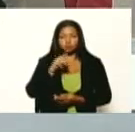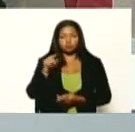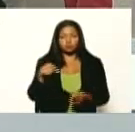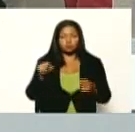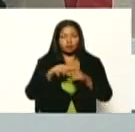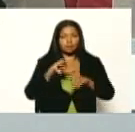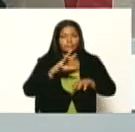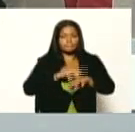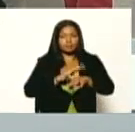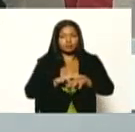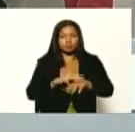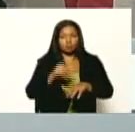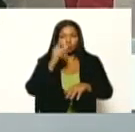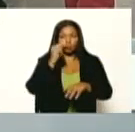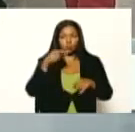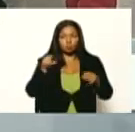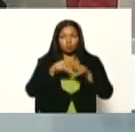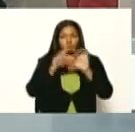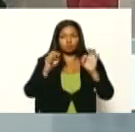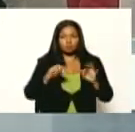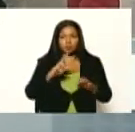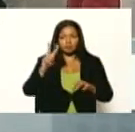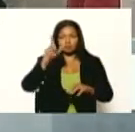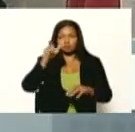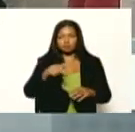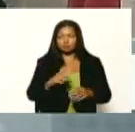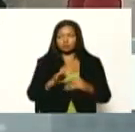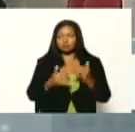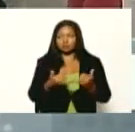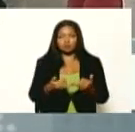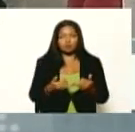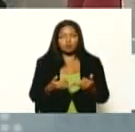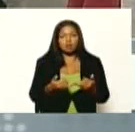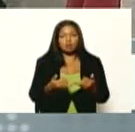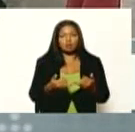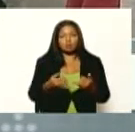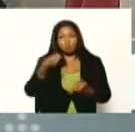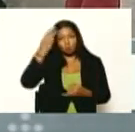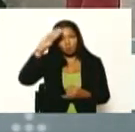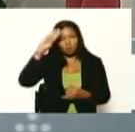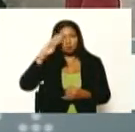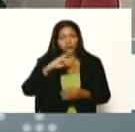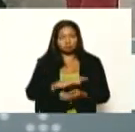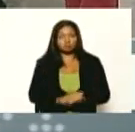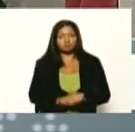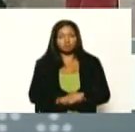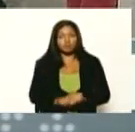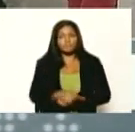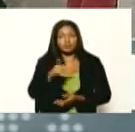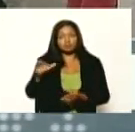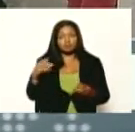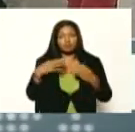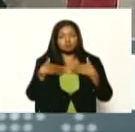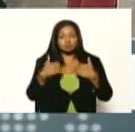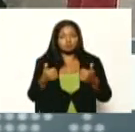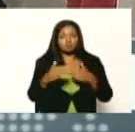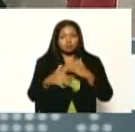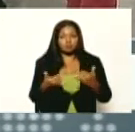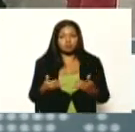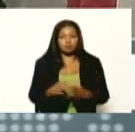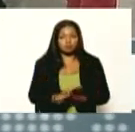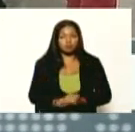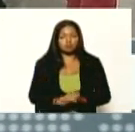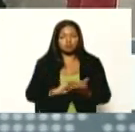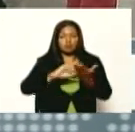médicos, médicas, venezolanos, cubanos, entre el personal de salud, entre